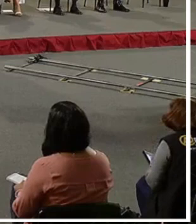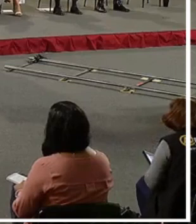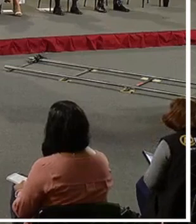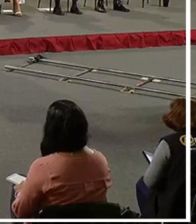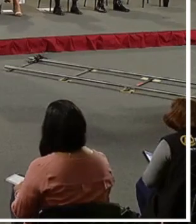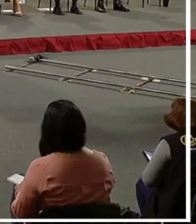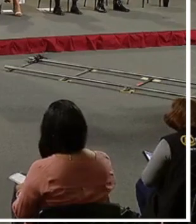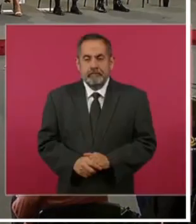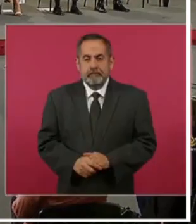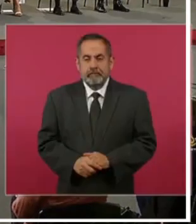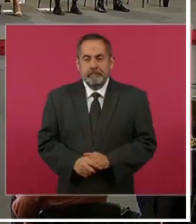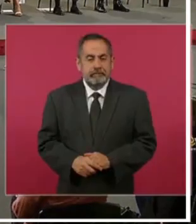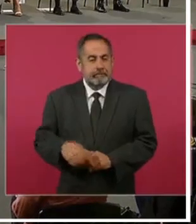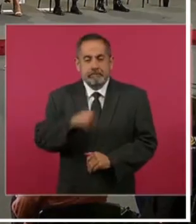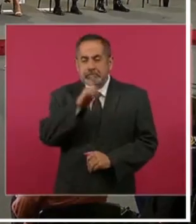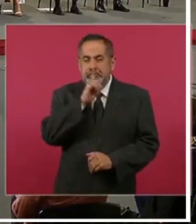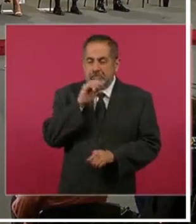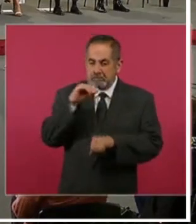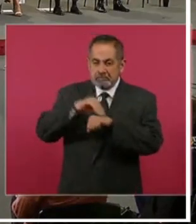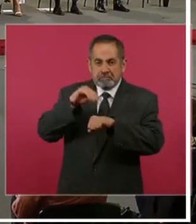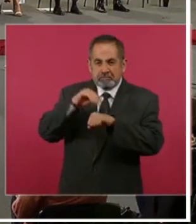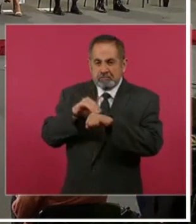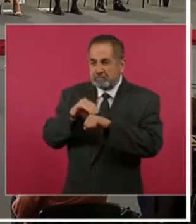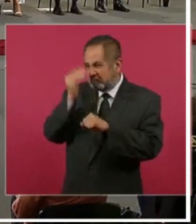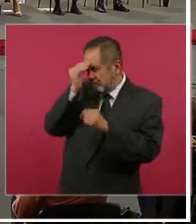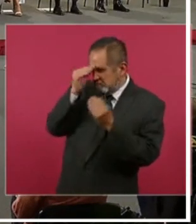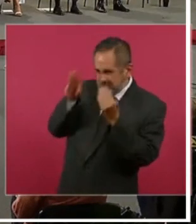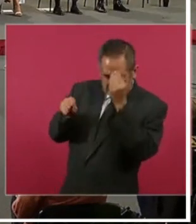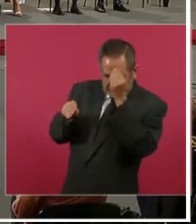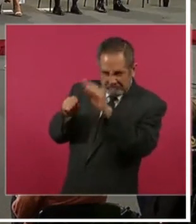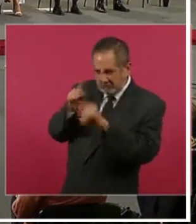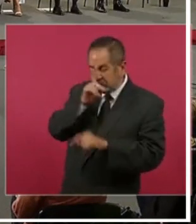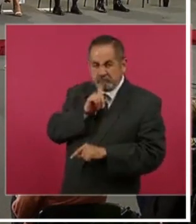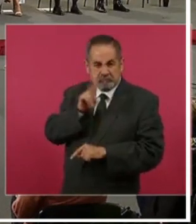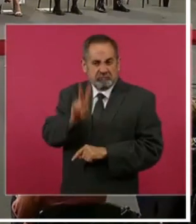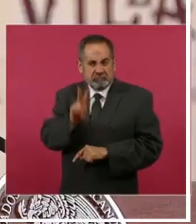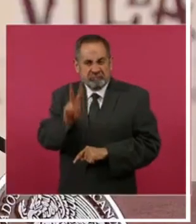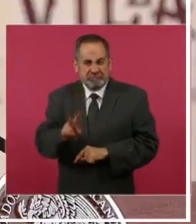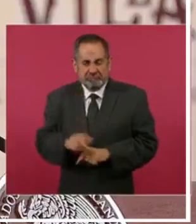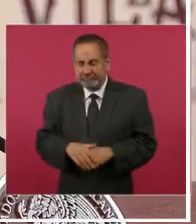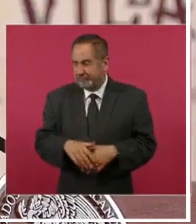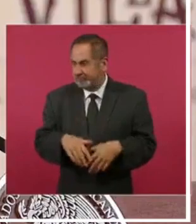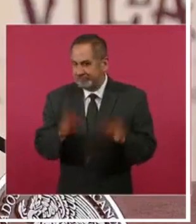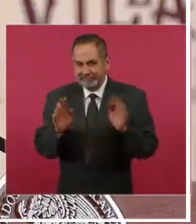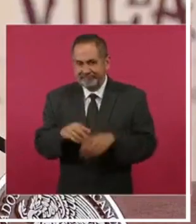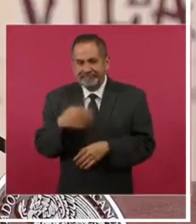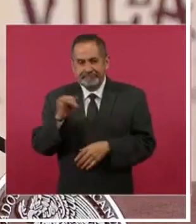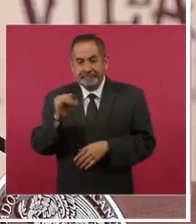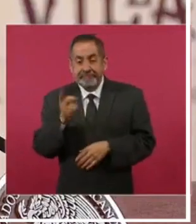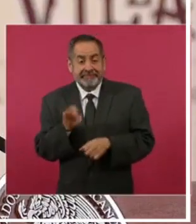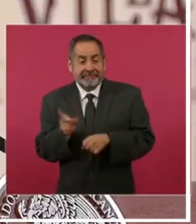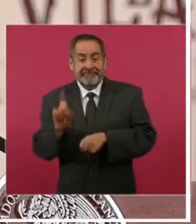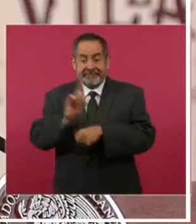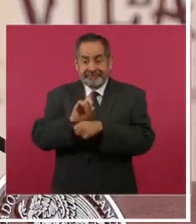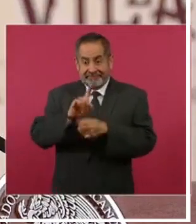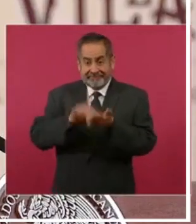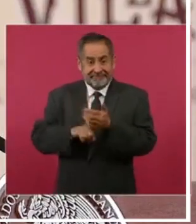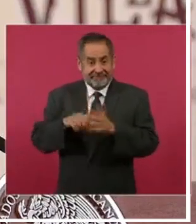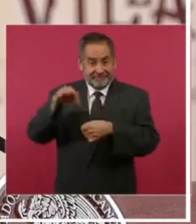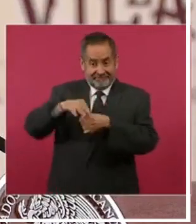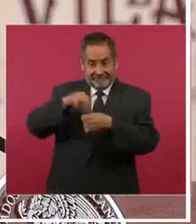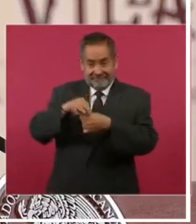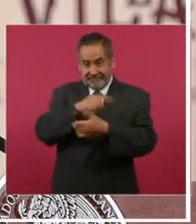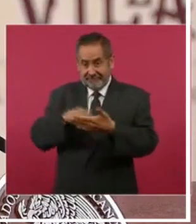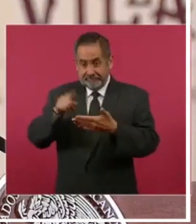dar otro, pero este es un ejemplo de la guerra mediática que se traen. El colmo fue el día de la elección cuando el comunicador Jesús Martín Moreno